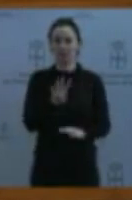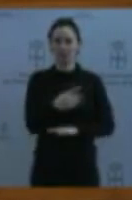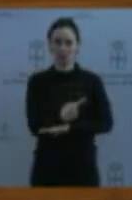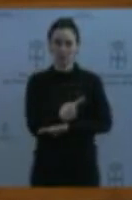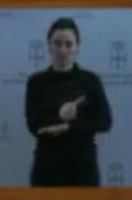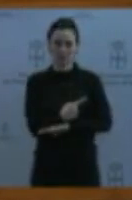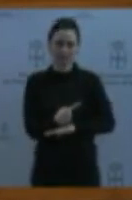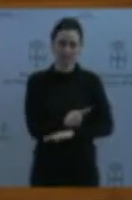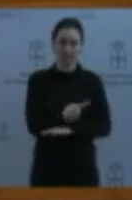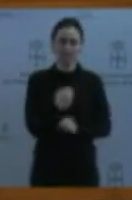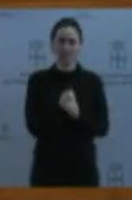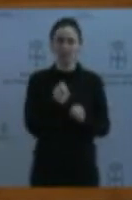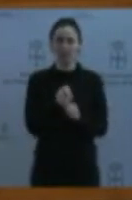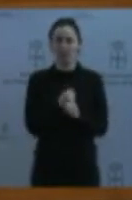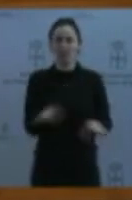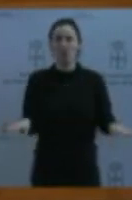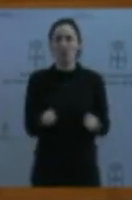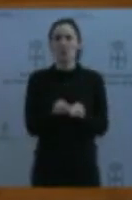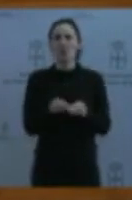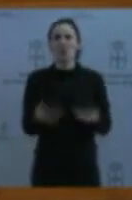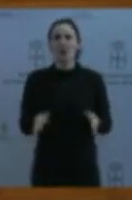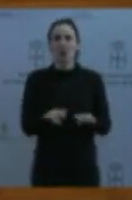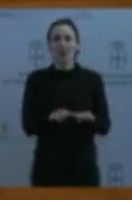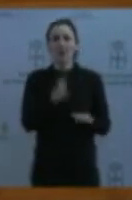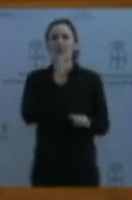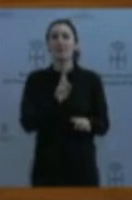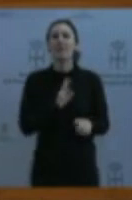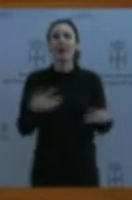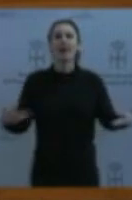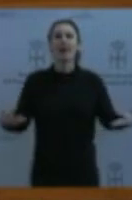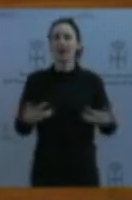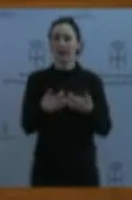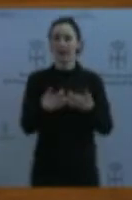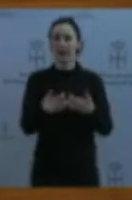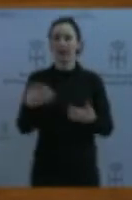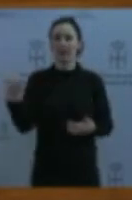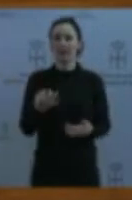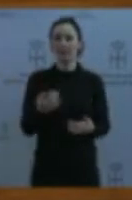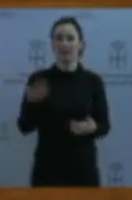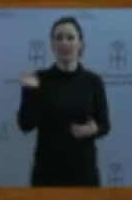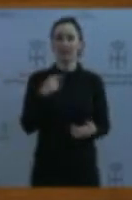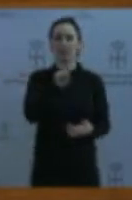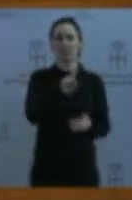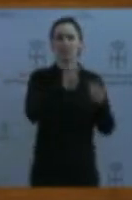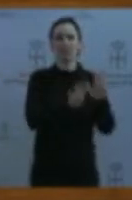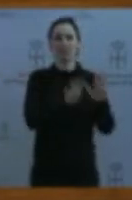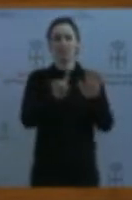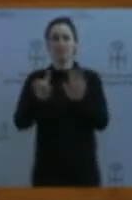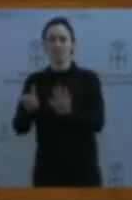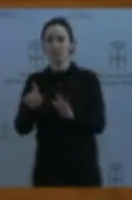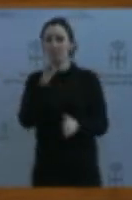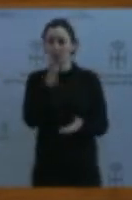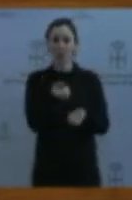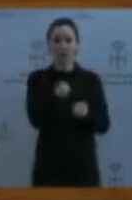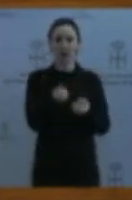siguiente. El ordenador les dice la guerra tenía que haberse ganado en 1966. Porque los datos, cuando se recogen de cualquier manera,